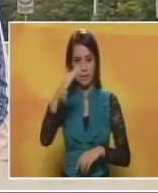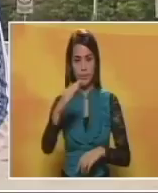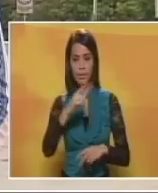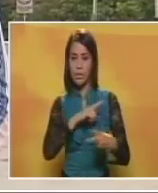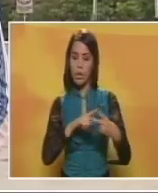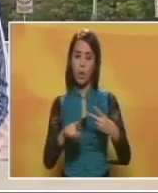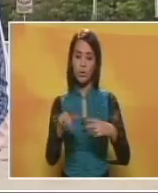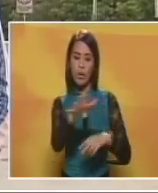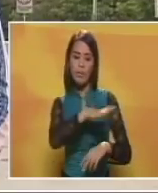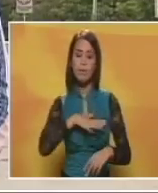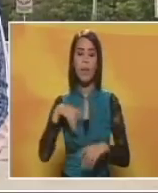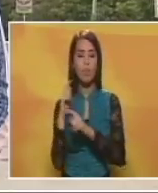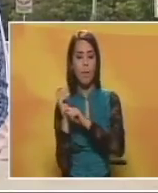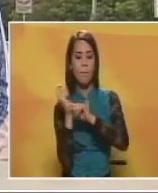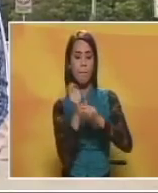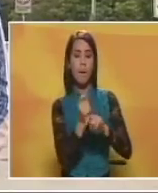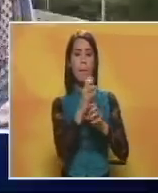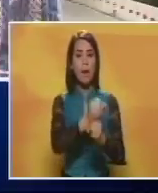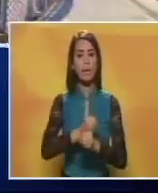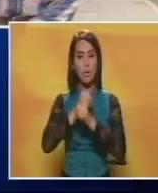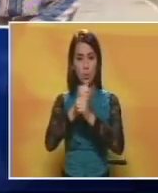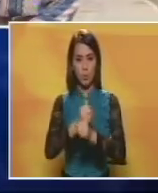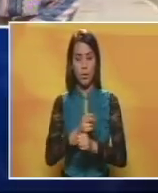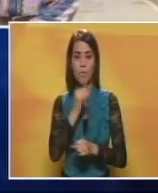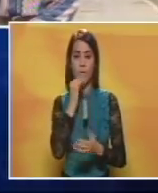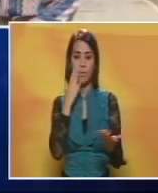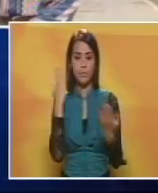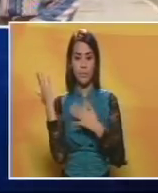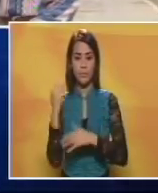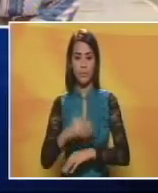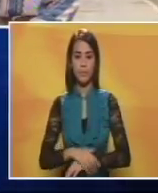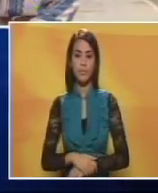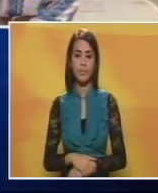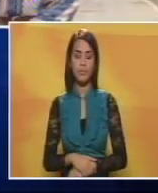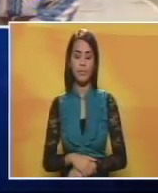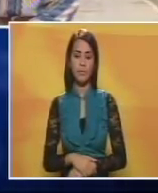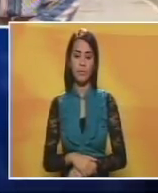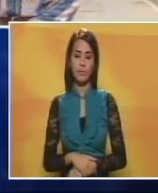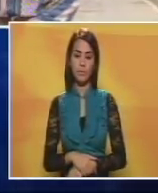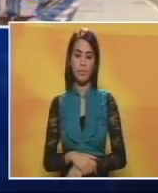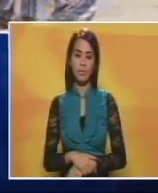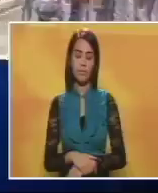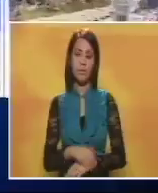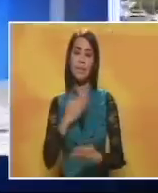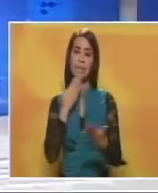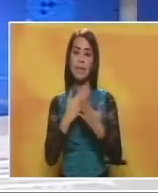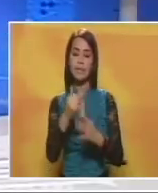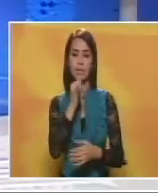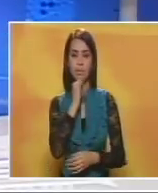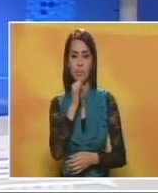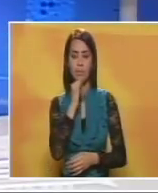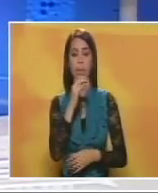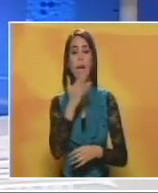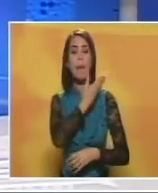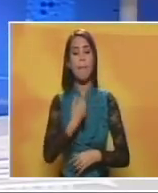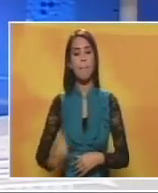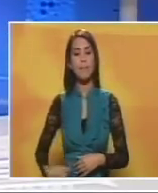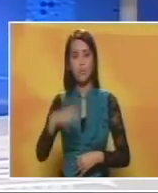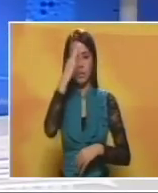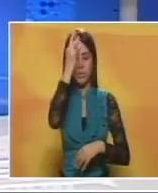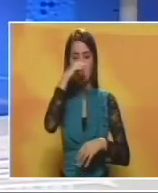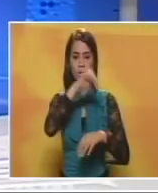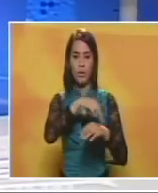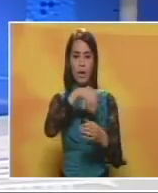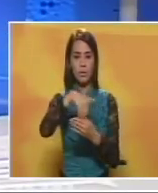el estadio de béisbol en La Rinconada. Con esta información retornamos con ustedes al estudio. Gracias, Diana. La presidenta del Consejo Nacional